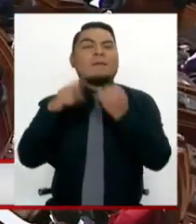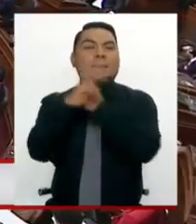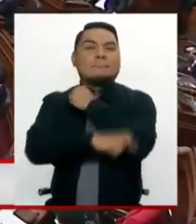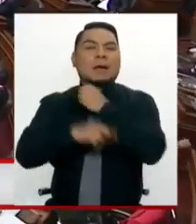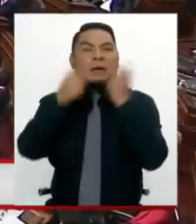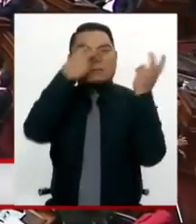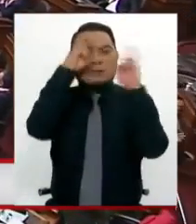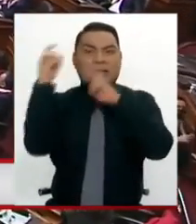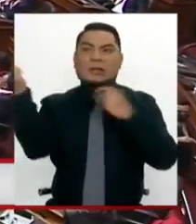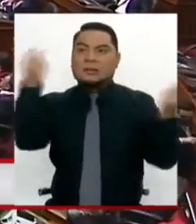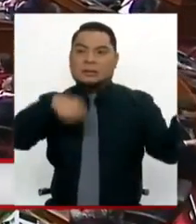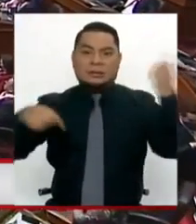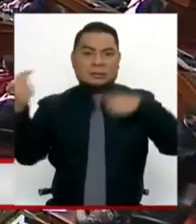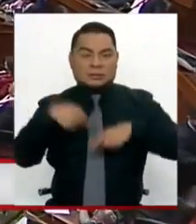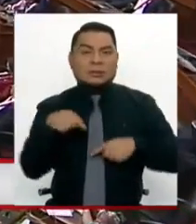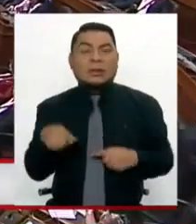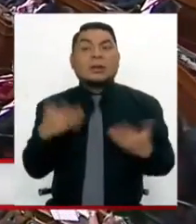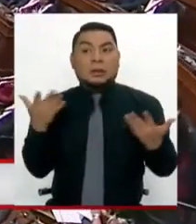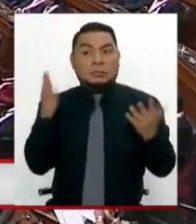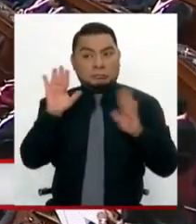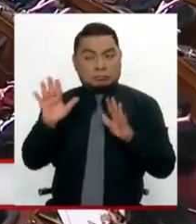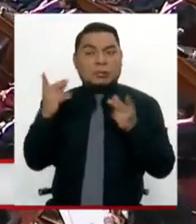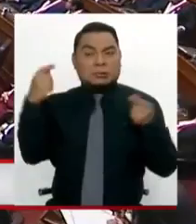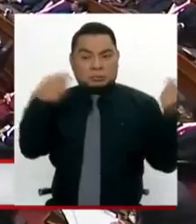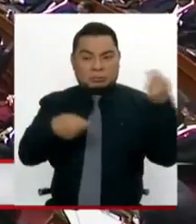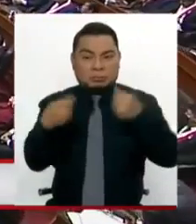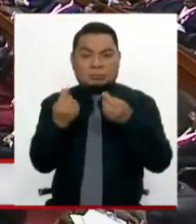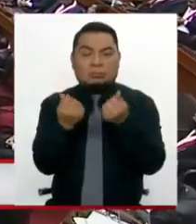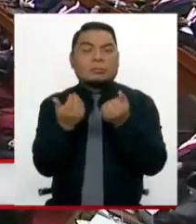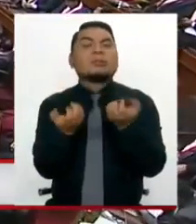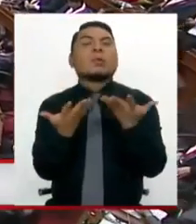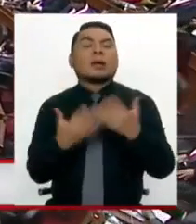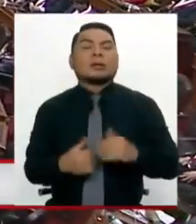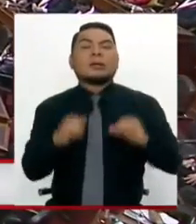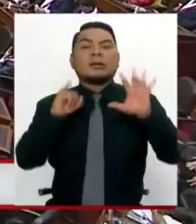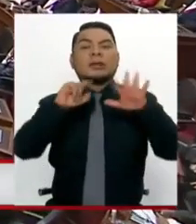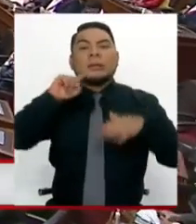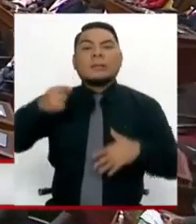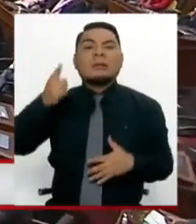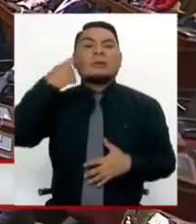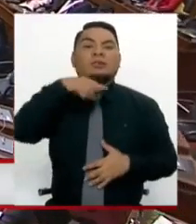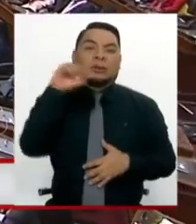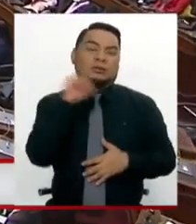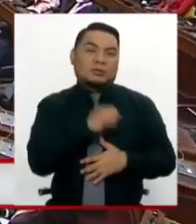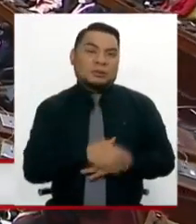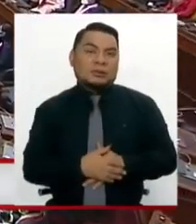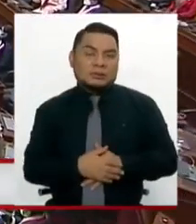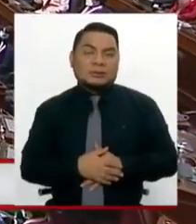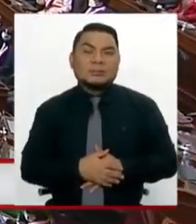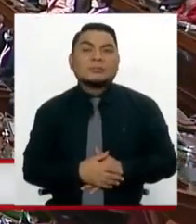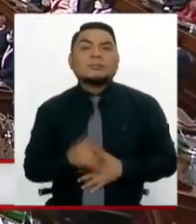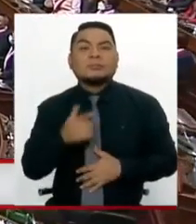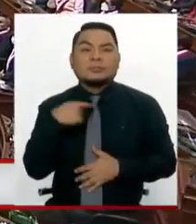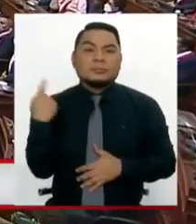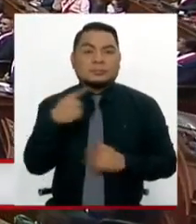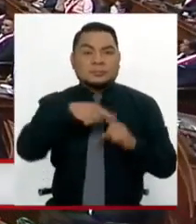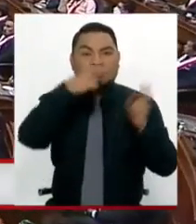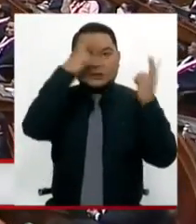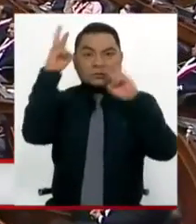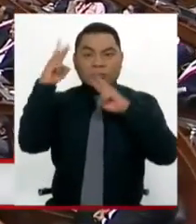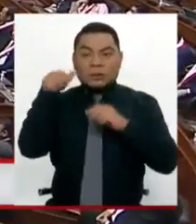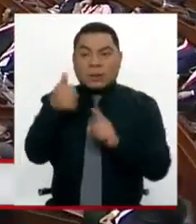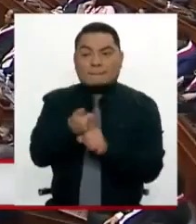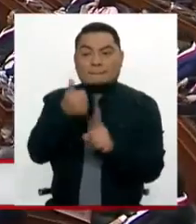mundo, que dejaron divisas al país por un valor de 6.000 millones de soles. A nivel de turismo